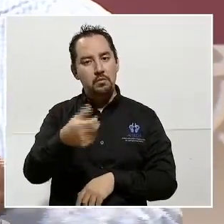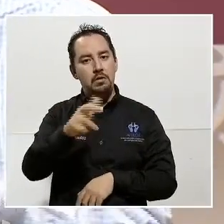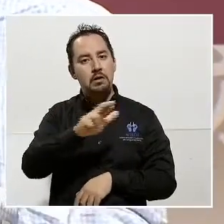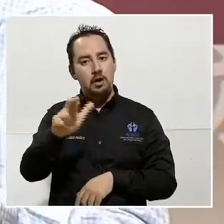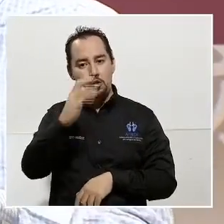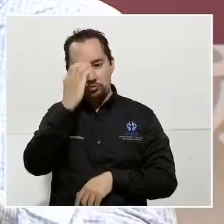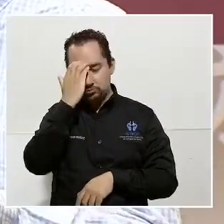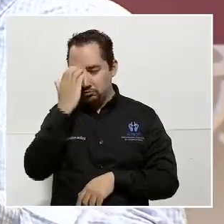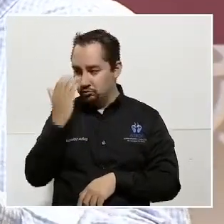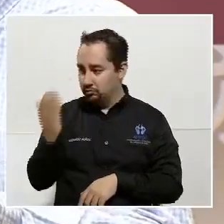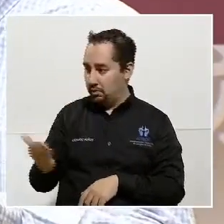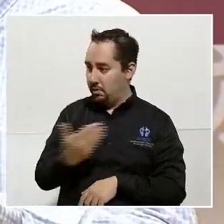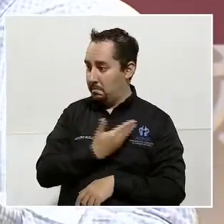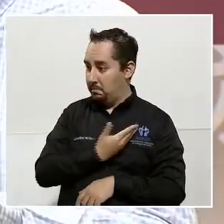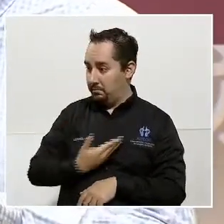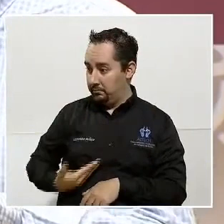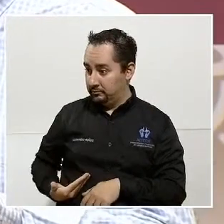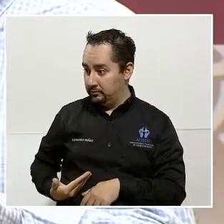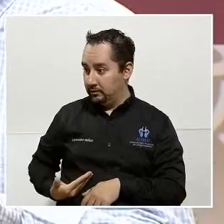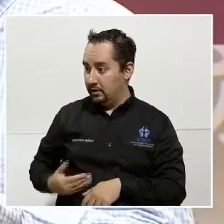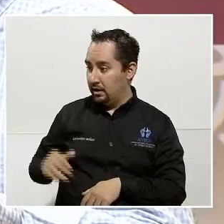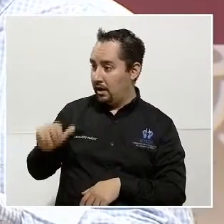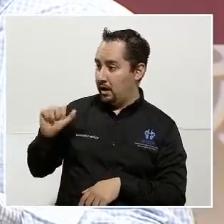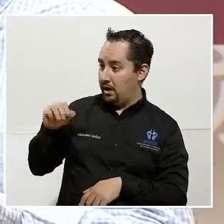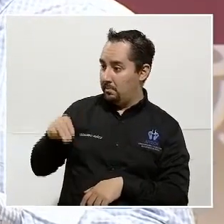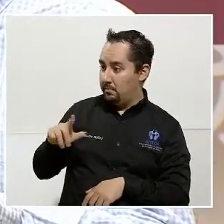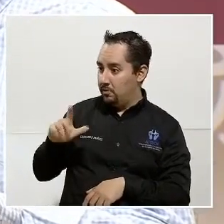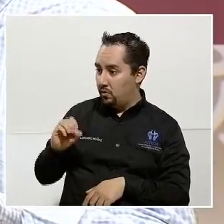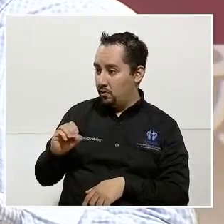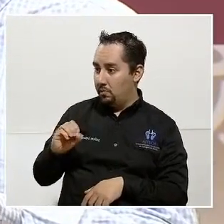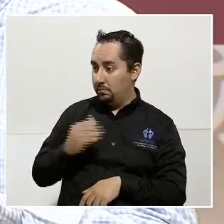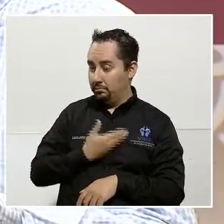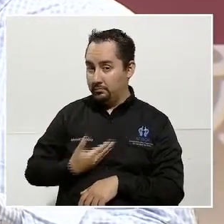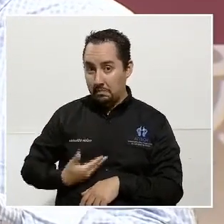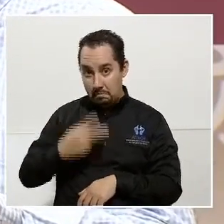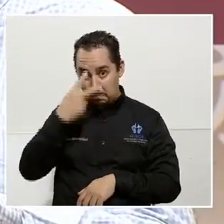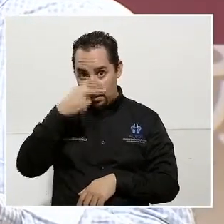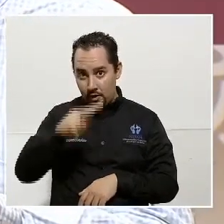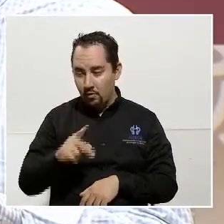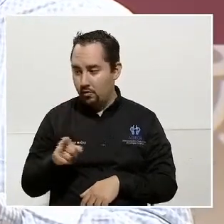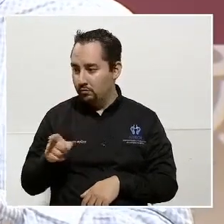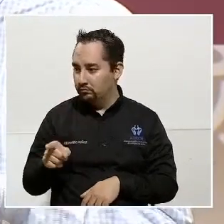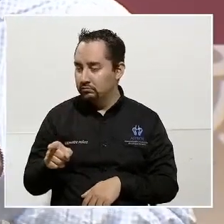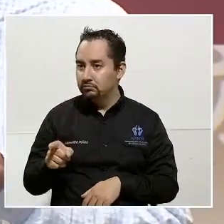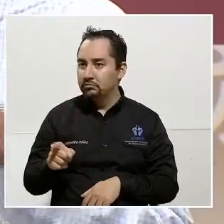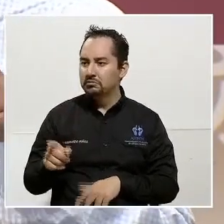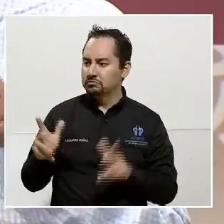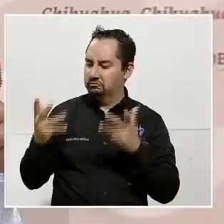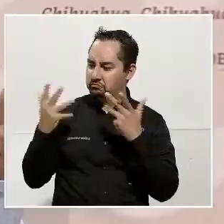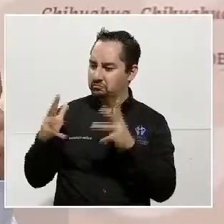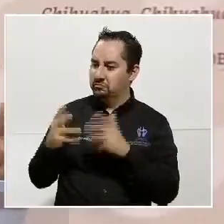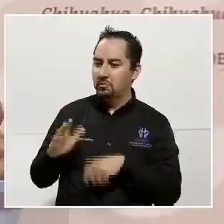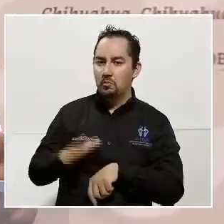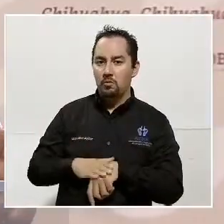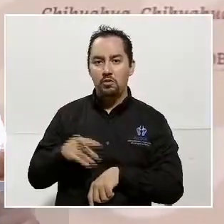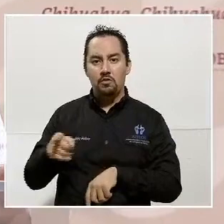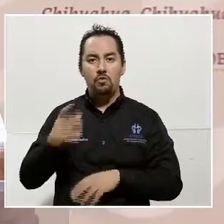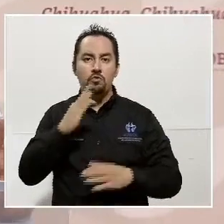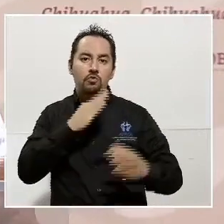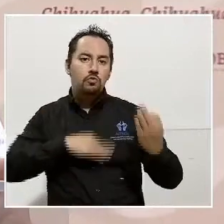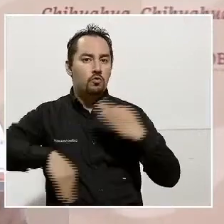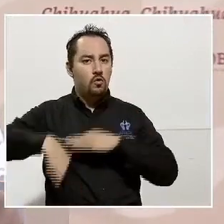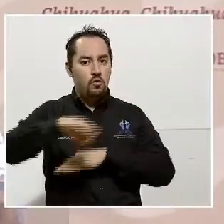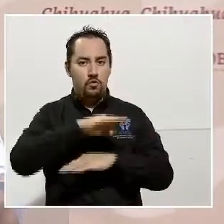del presidente de la República de promover que todas las